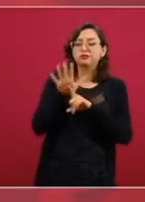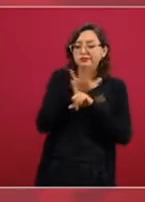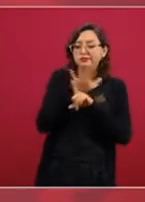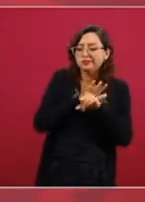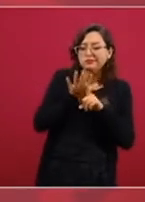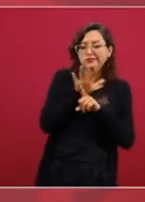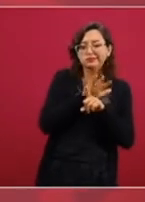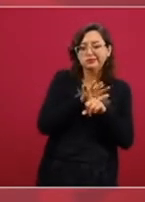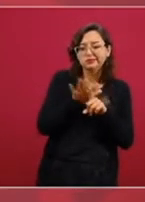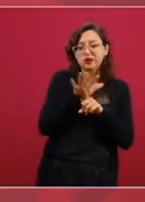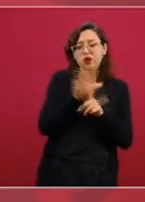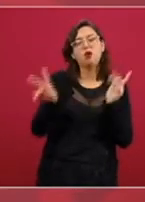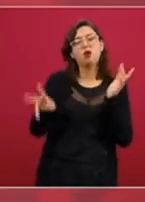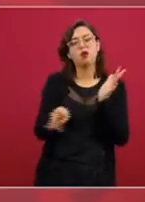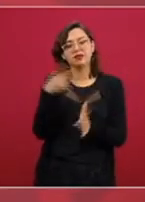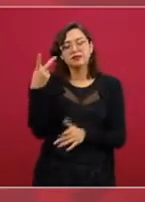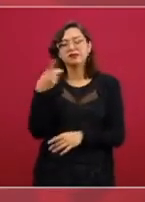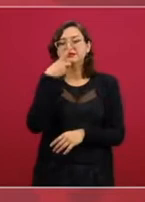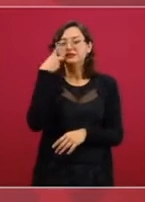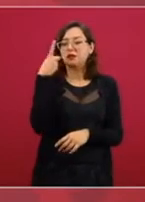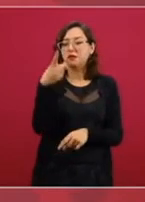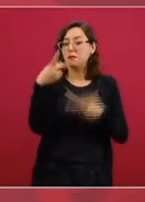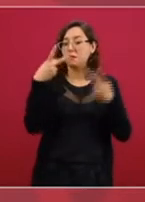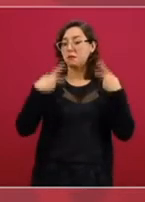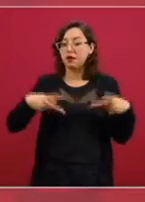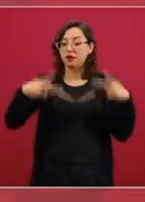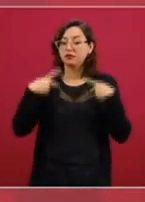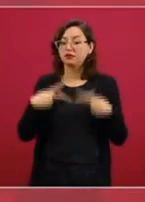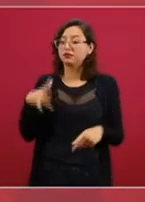Regreso. Tenemos un pueblo